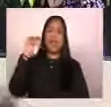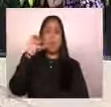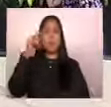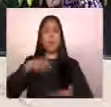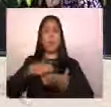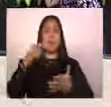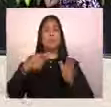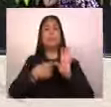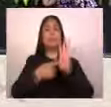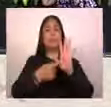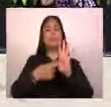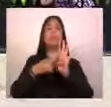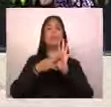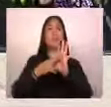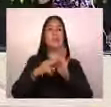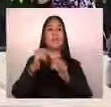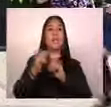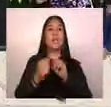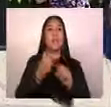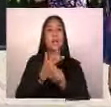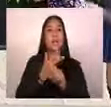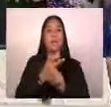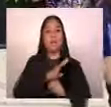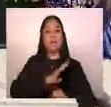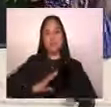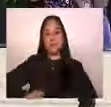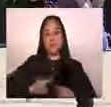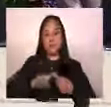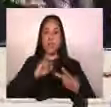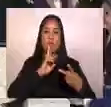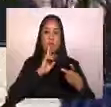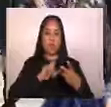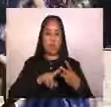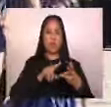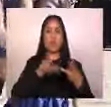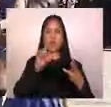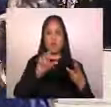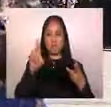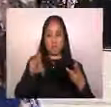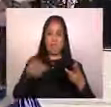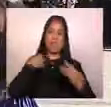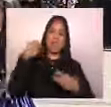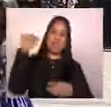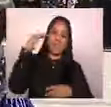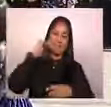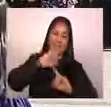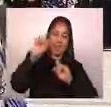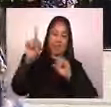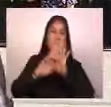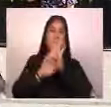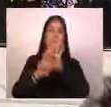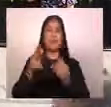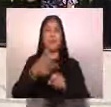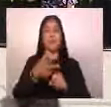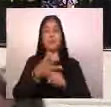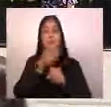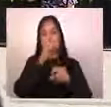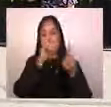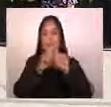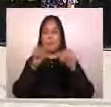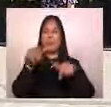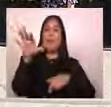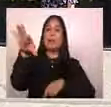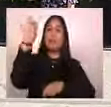Guatemala desde el año 2009, al Salvador, Honduras y Costa Rica. También han